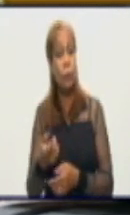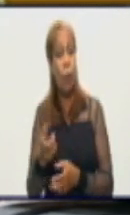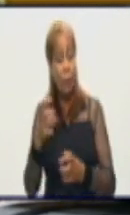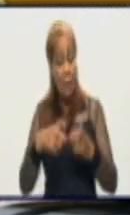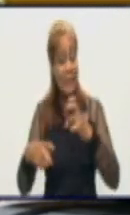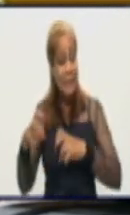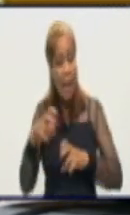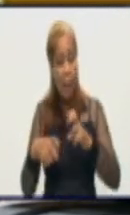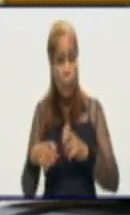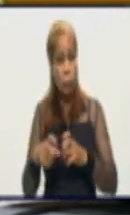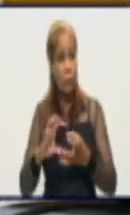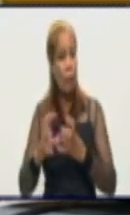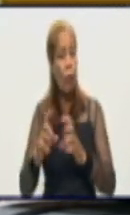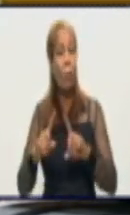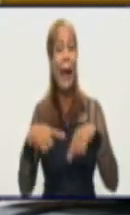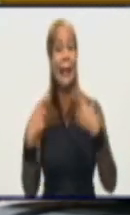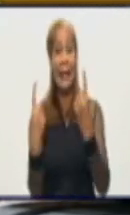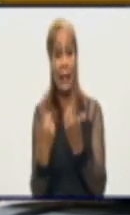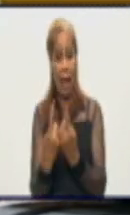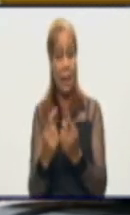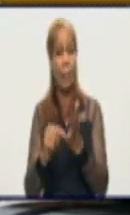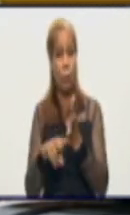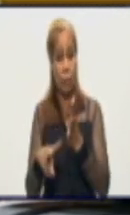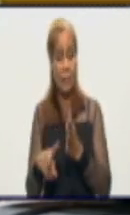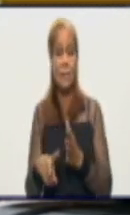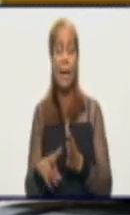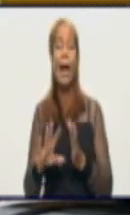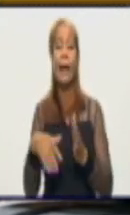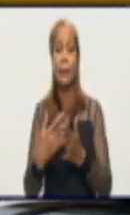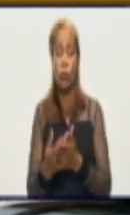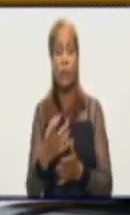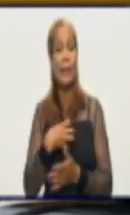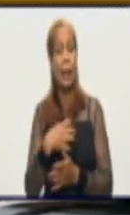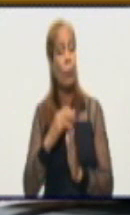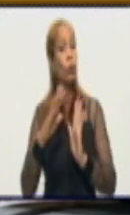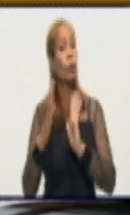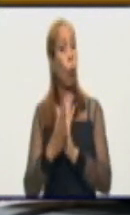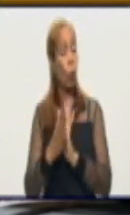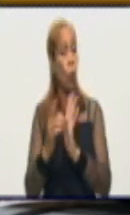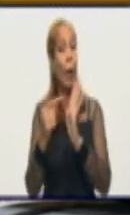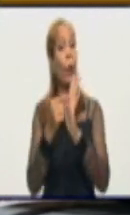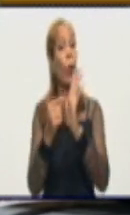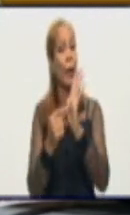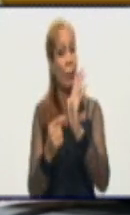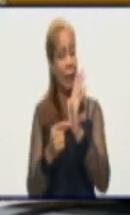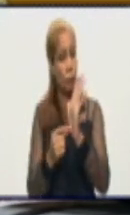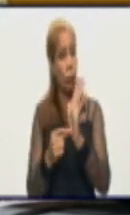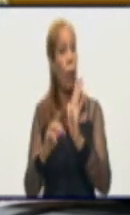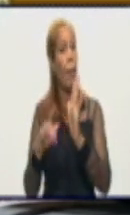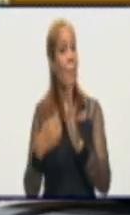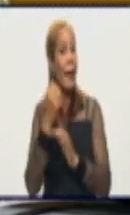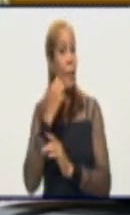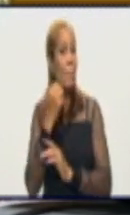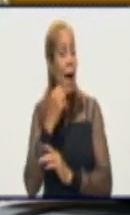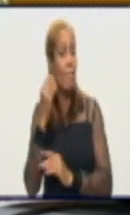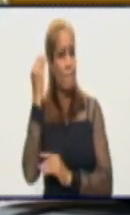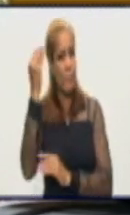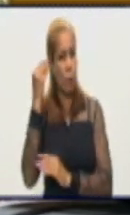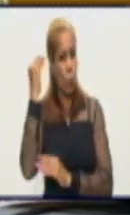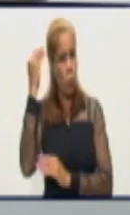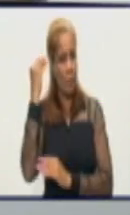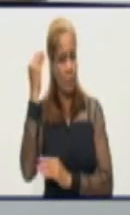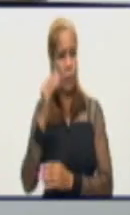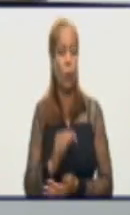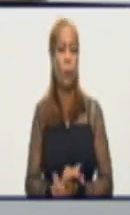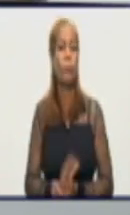bueno, tenemos todos los elementos para estar bien preocupados. Doctora, hay un elemento muy fundamental y es que, por ejemplo,